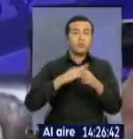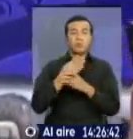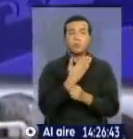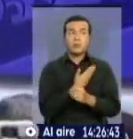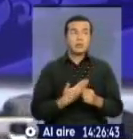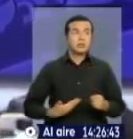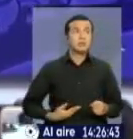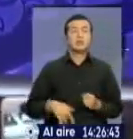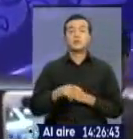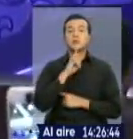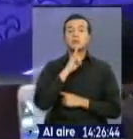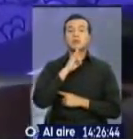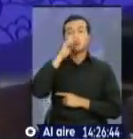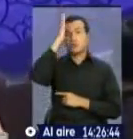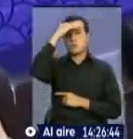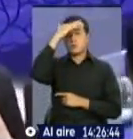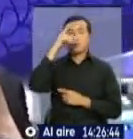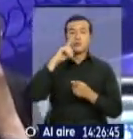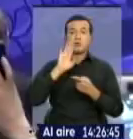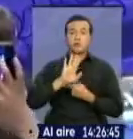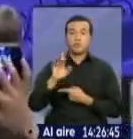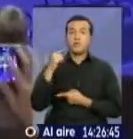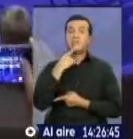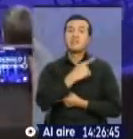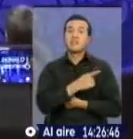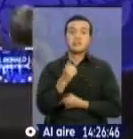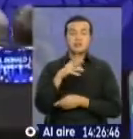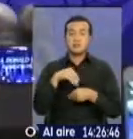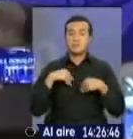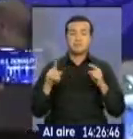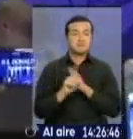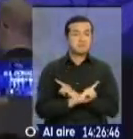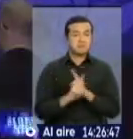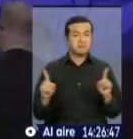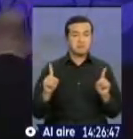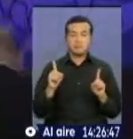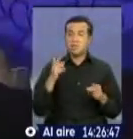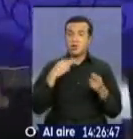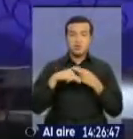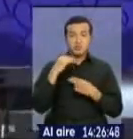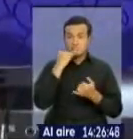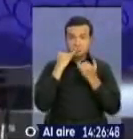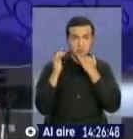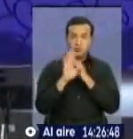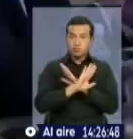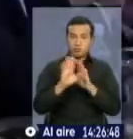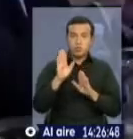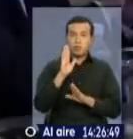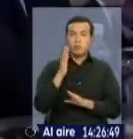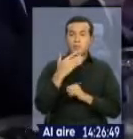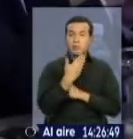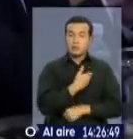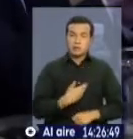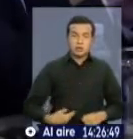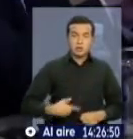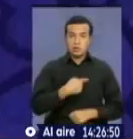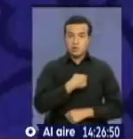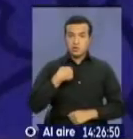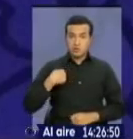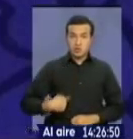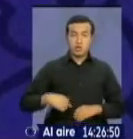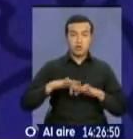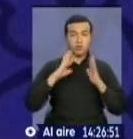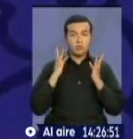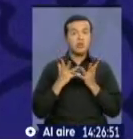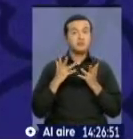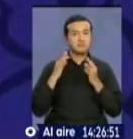presidente de Estados Unidos, Donald Trump, quien dijo que su país no tolerará relaciones comerciales injustas. Esto pese a que su homólogo de China, Xi Jinping, dijo que la